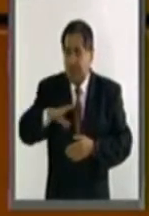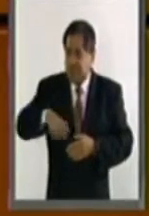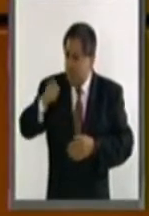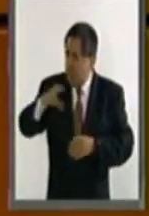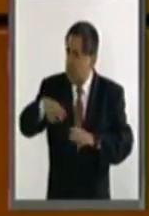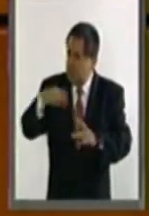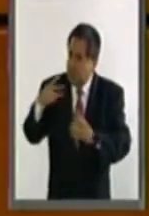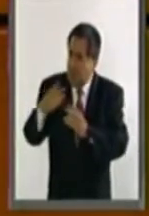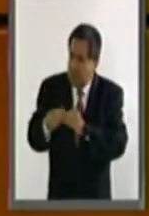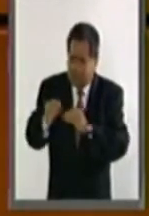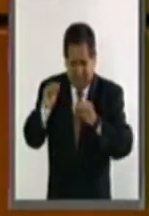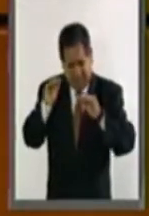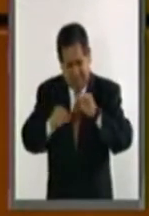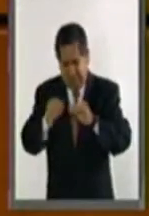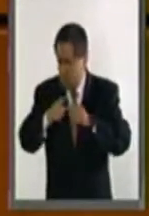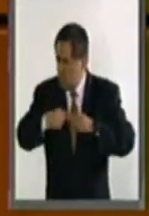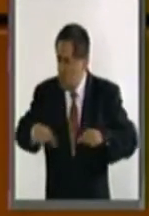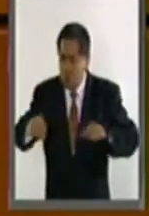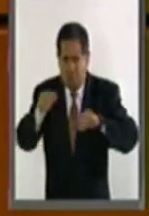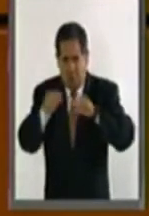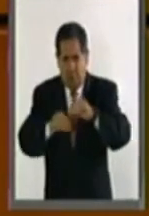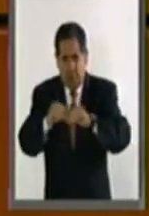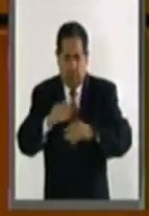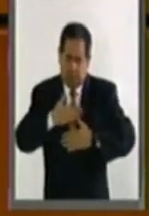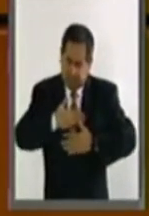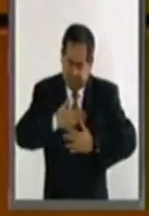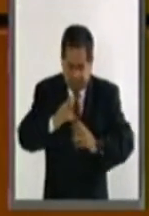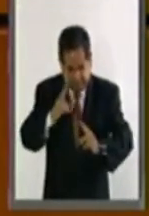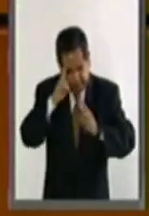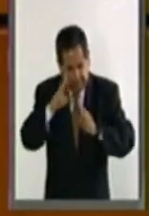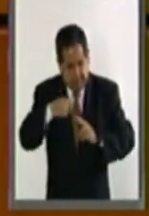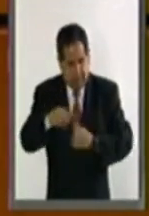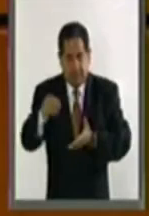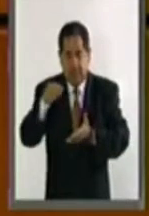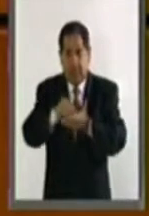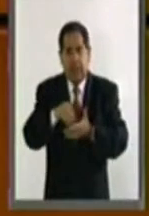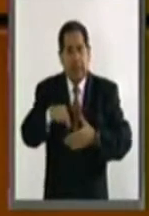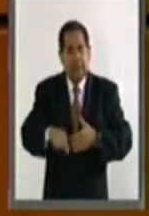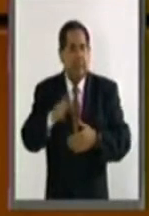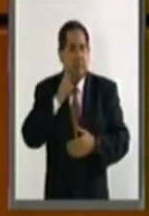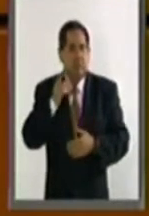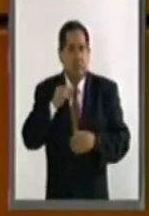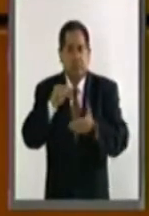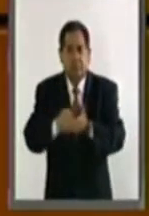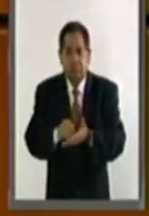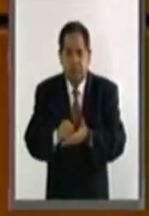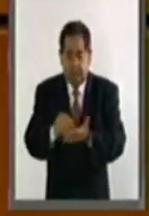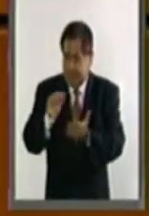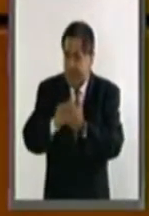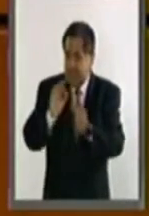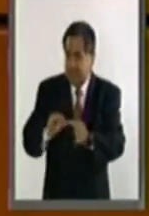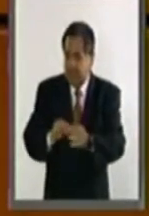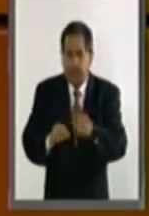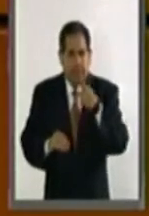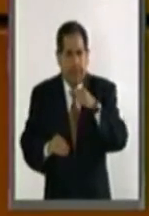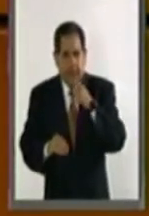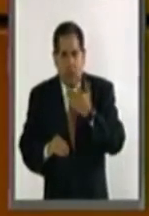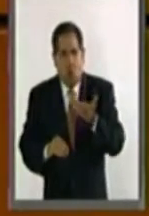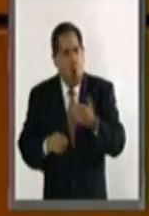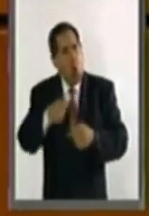todo el esfuerzo de que es un honor pertenecer a esta legislatura, no serviría de mucho.